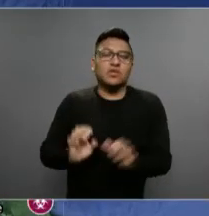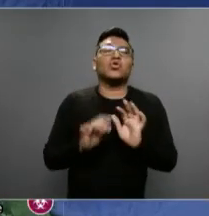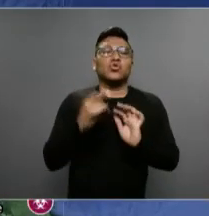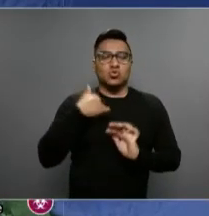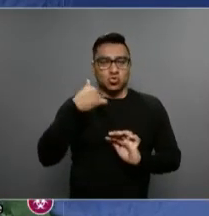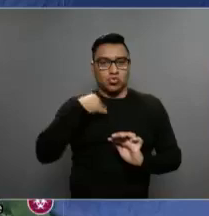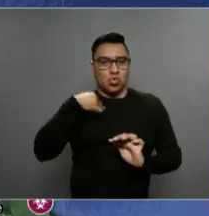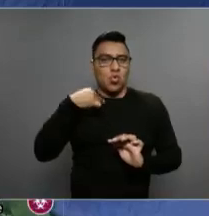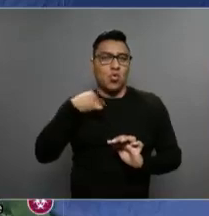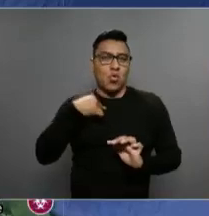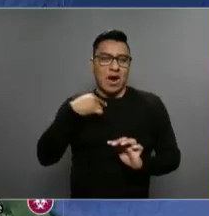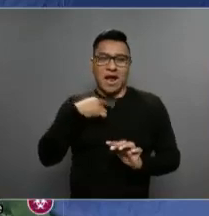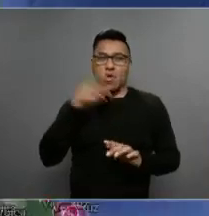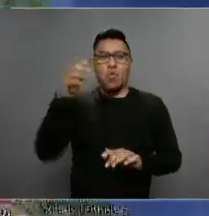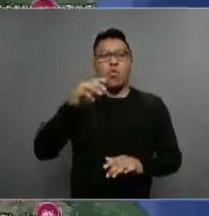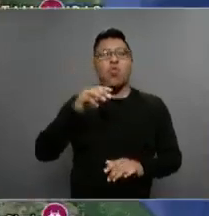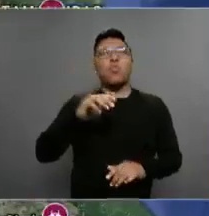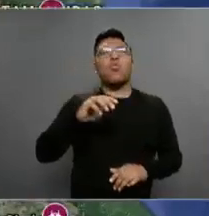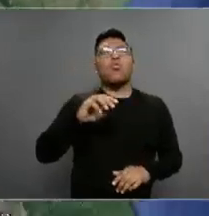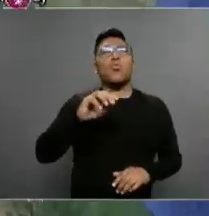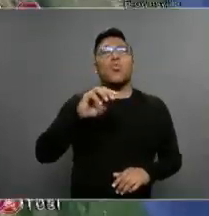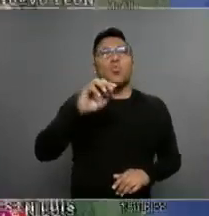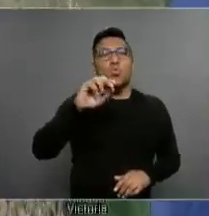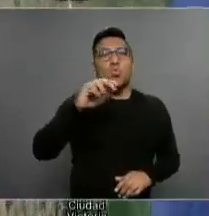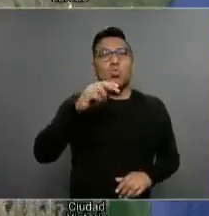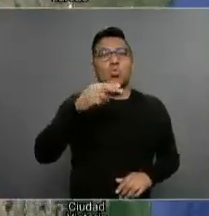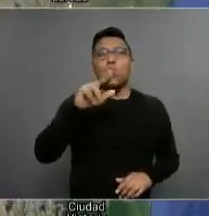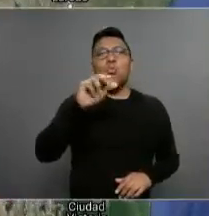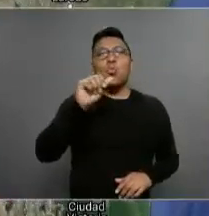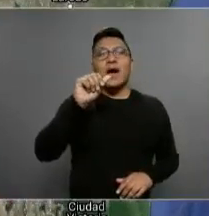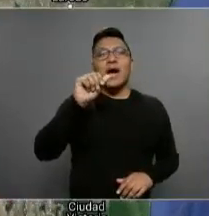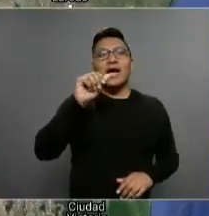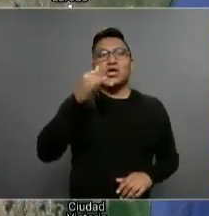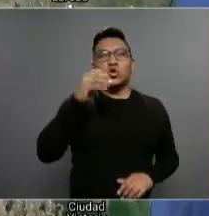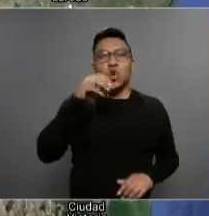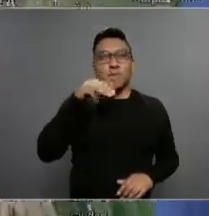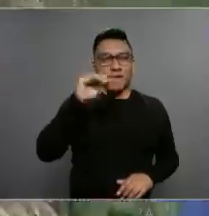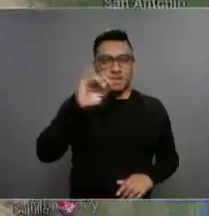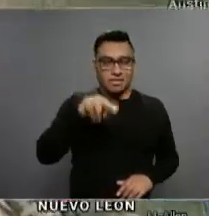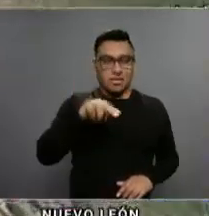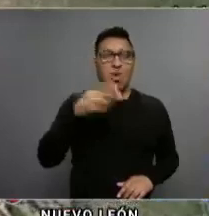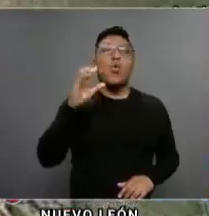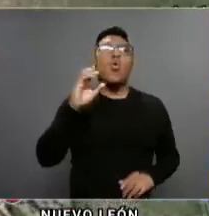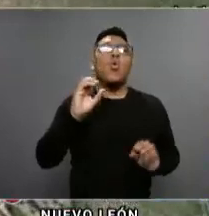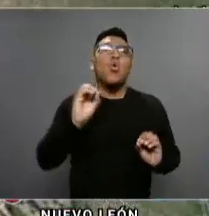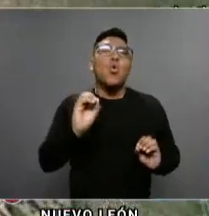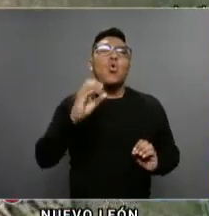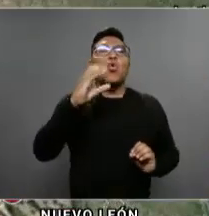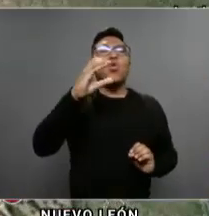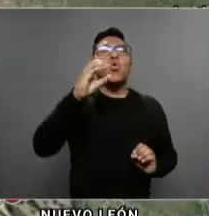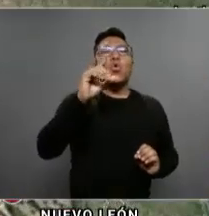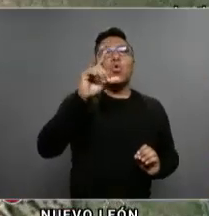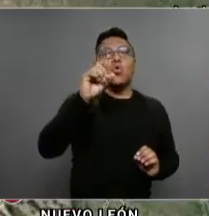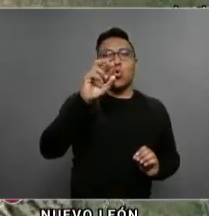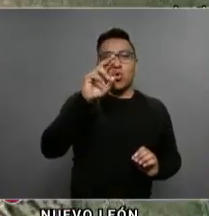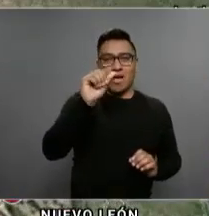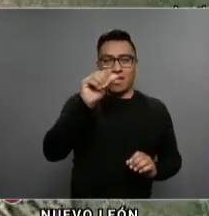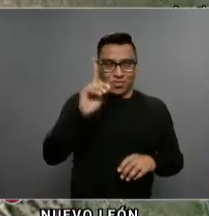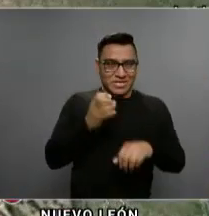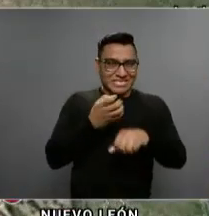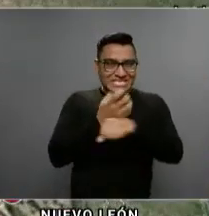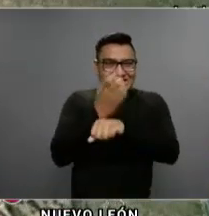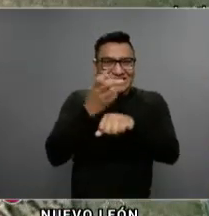familiares en Wyoming, tengo Ajá. familiares en Colorado, por decir, ¿no? ¿Qué está pasando ahorita en Colorado?